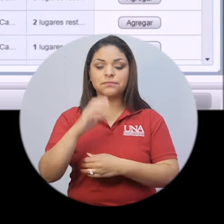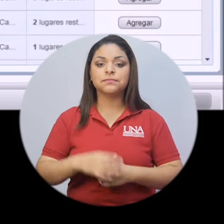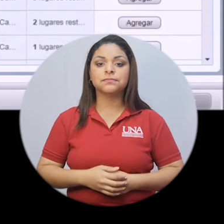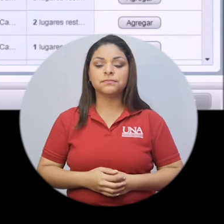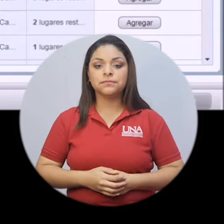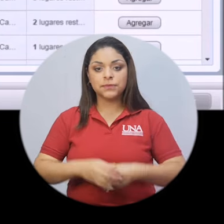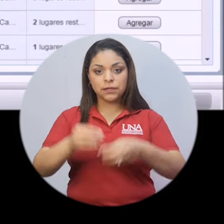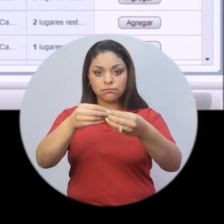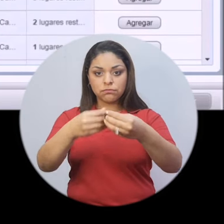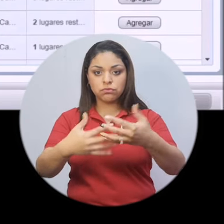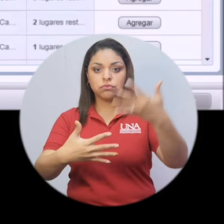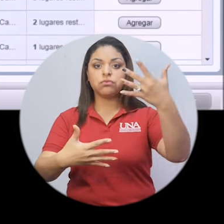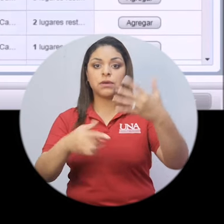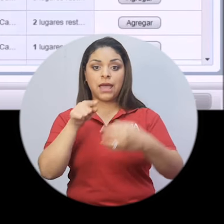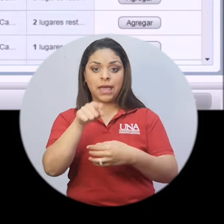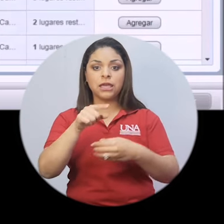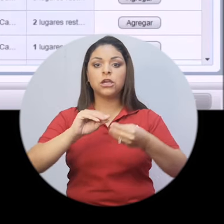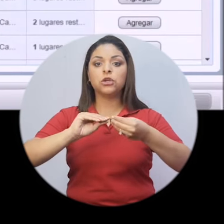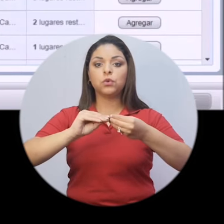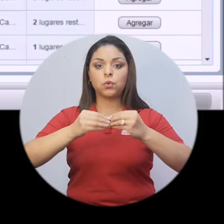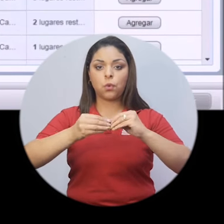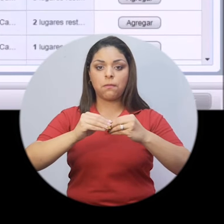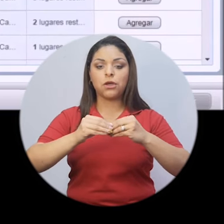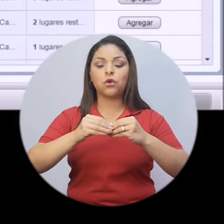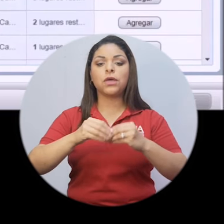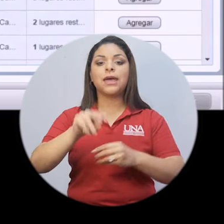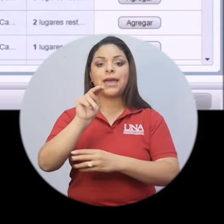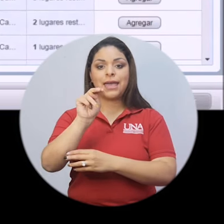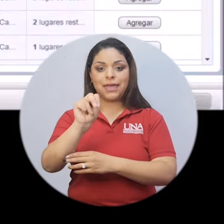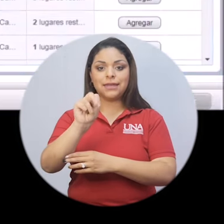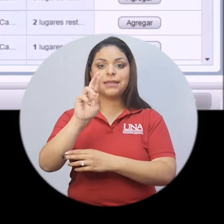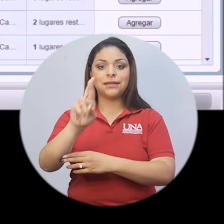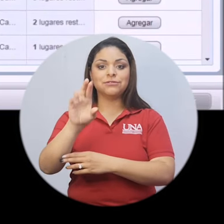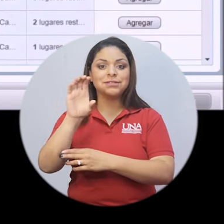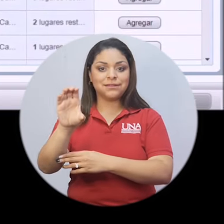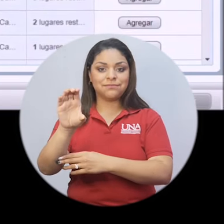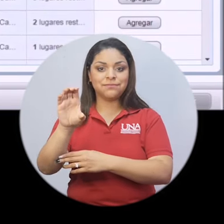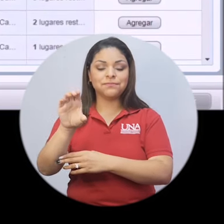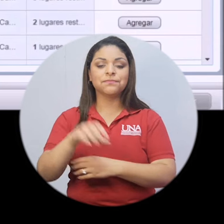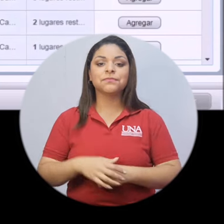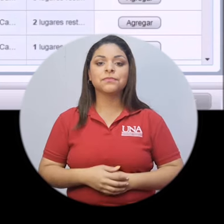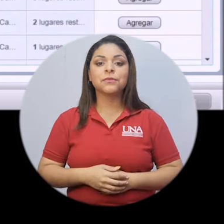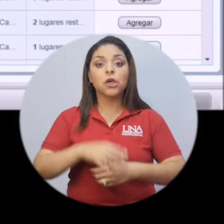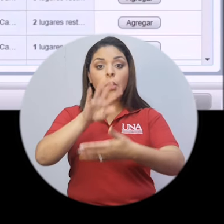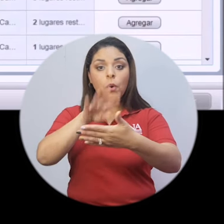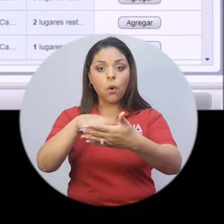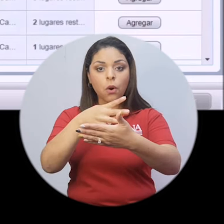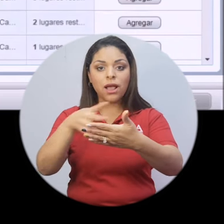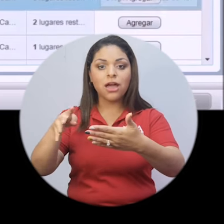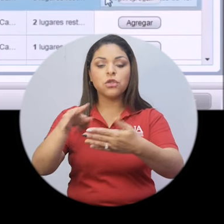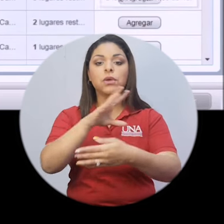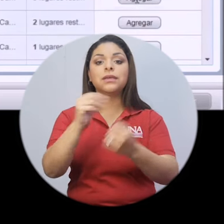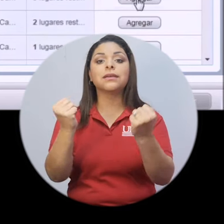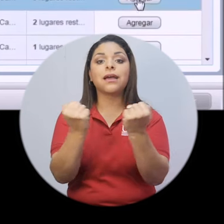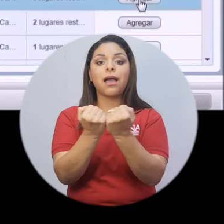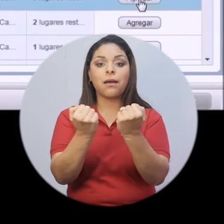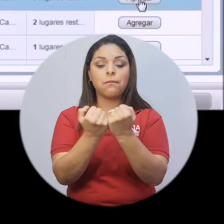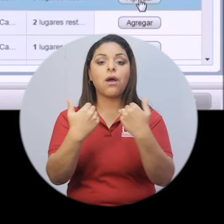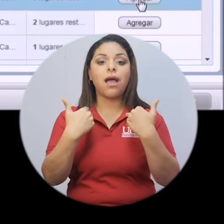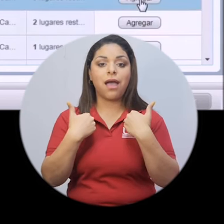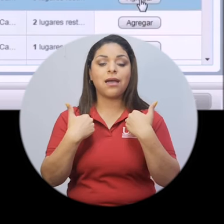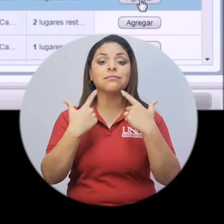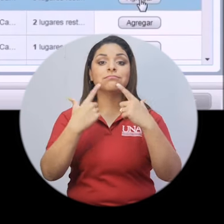Se desplegará, entre otros, el número de referencia del curso NRC, el horario y los